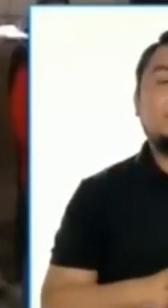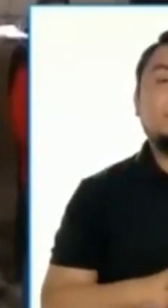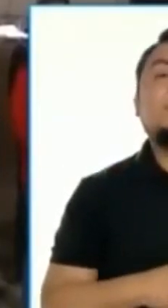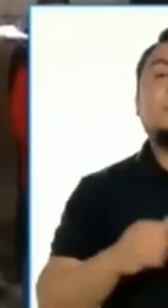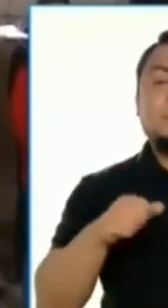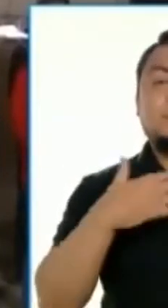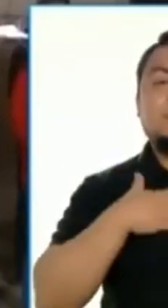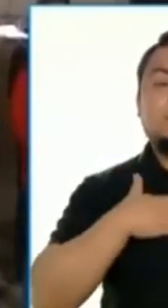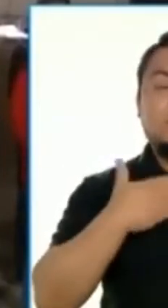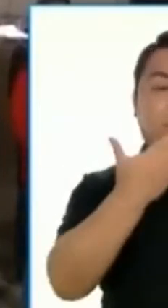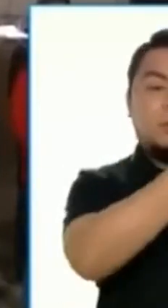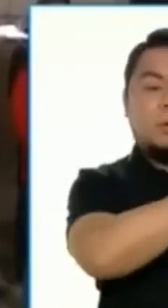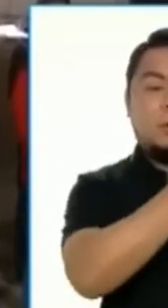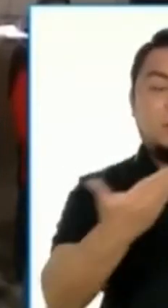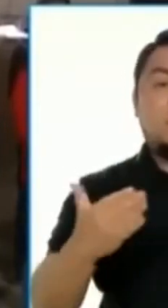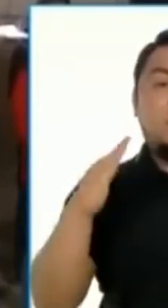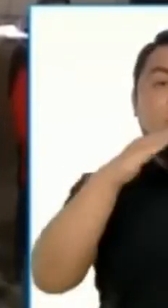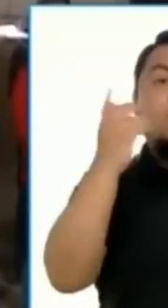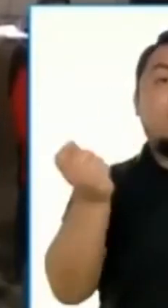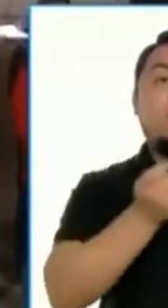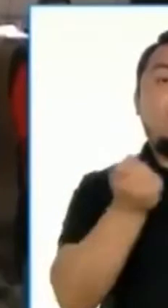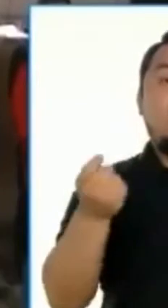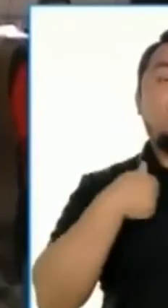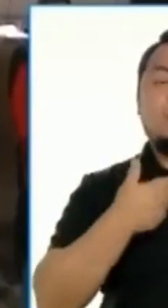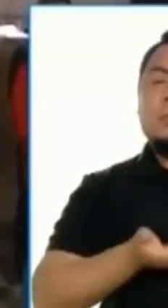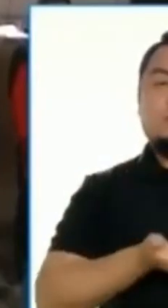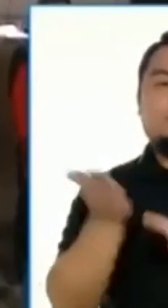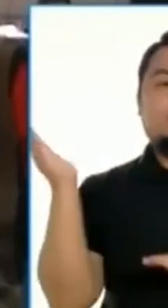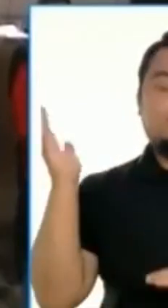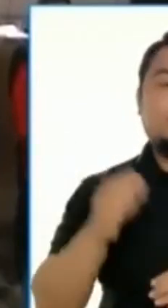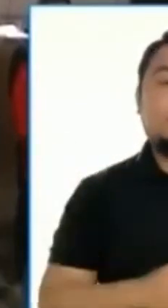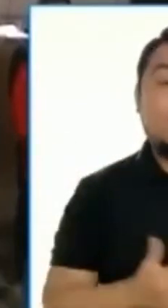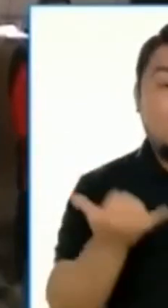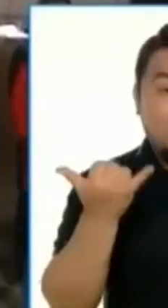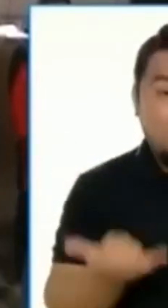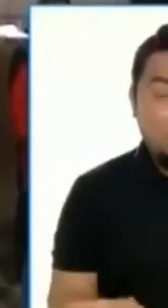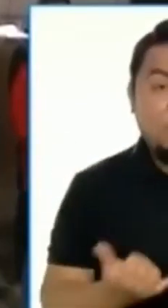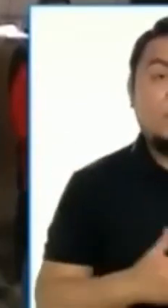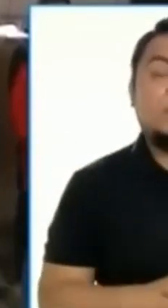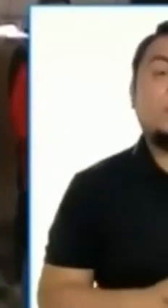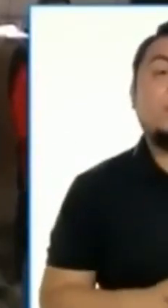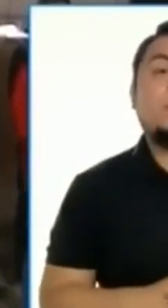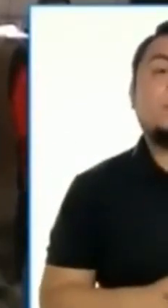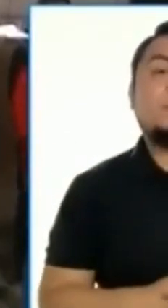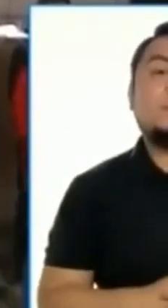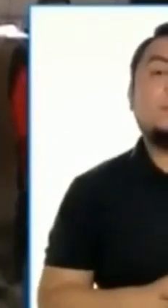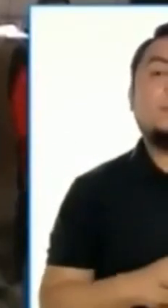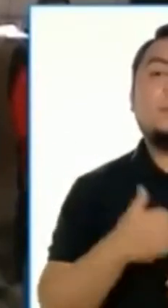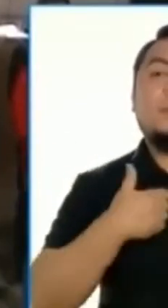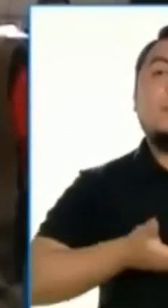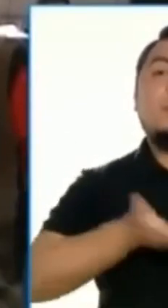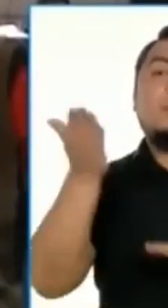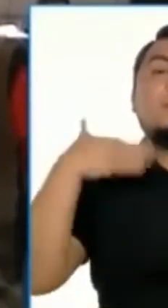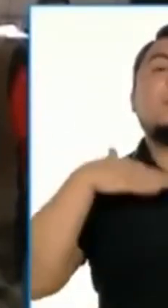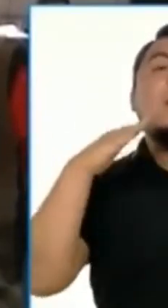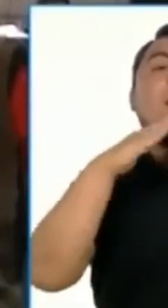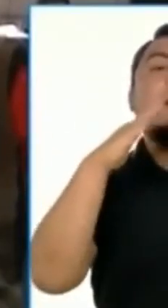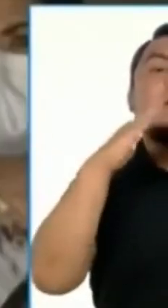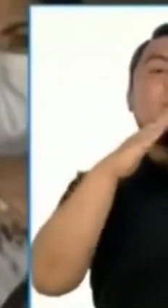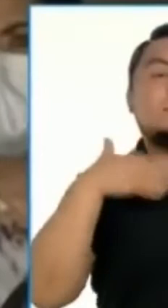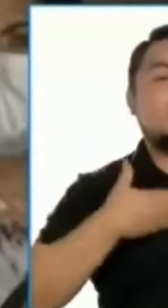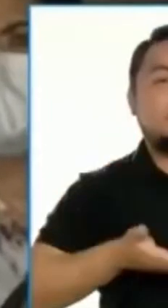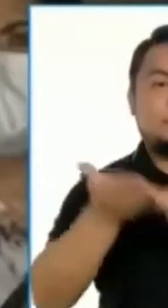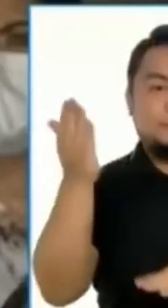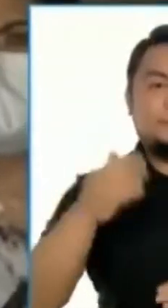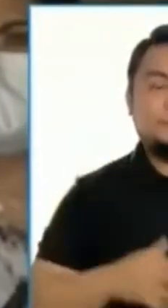dejo Palacio Gobierno. Hoy día Me voy a mi domicilio.